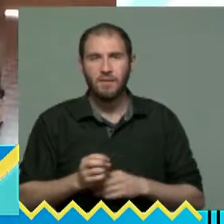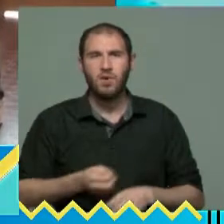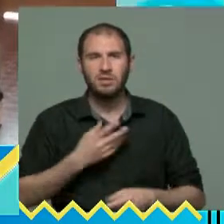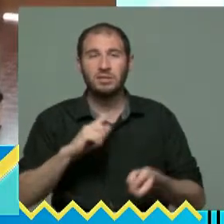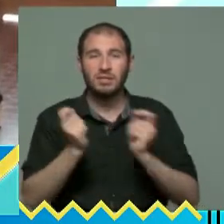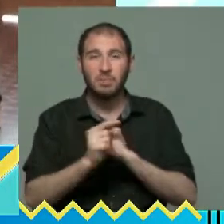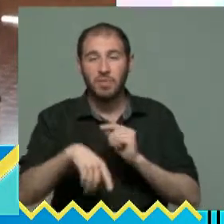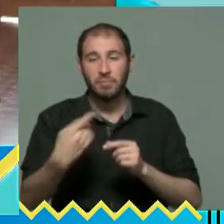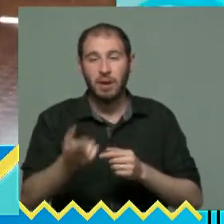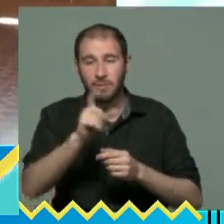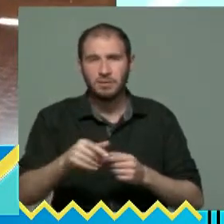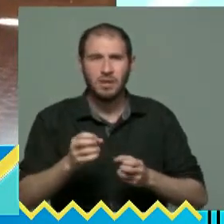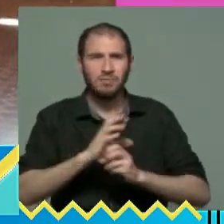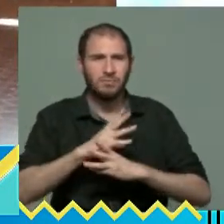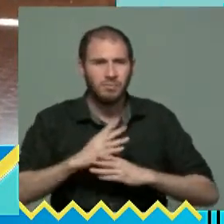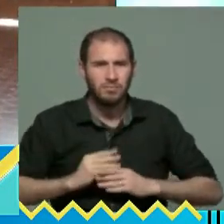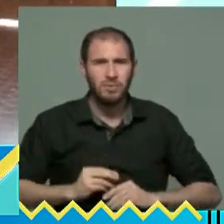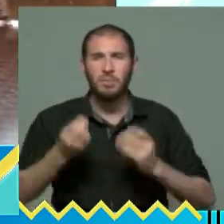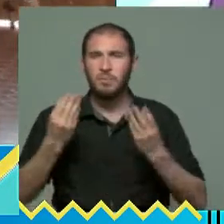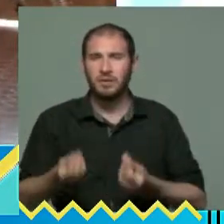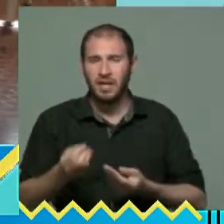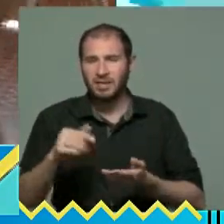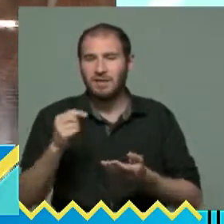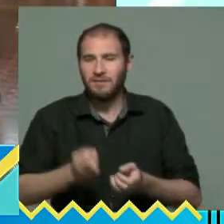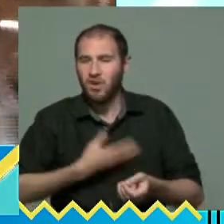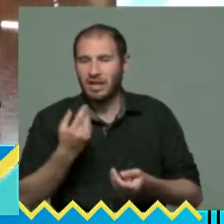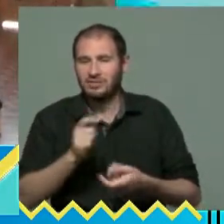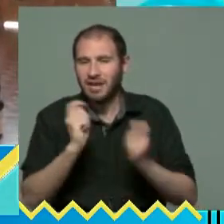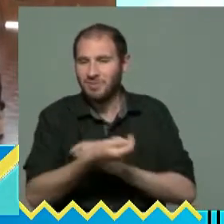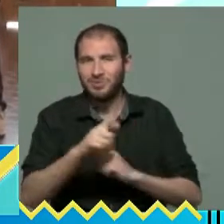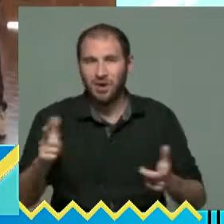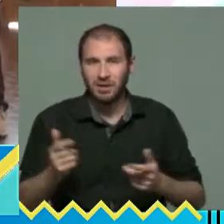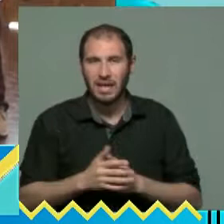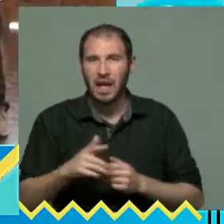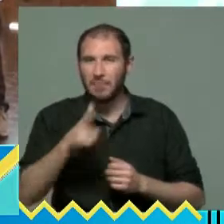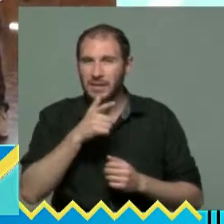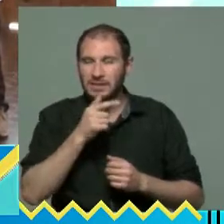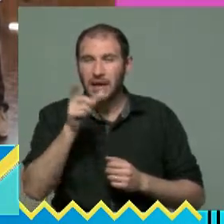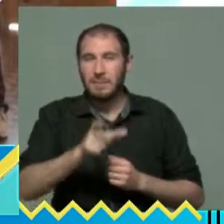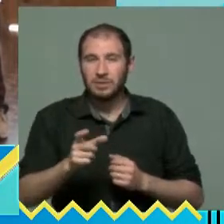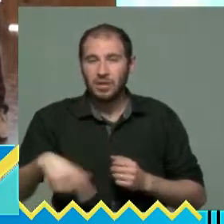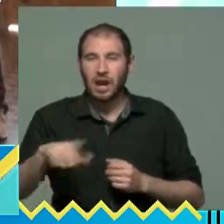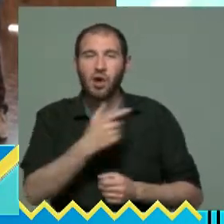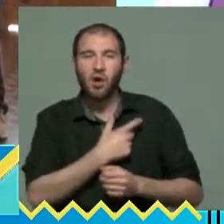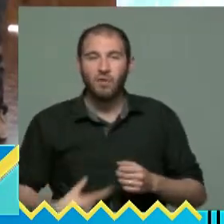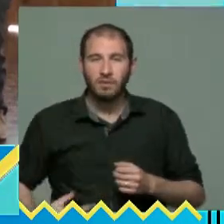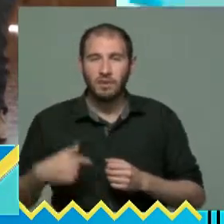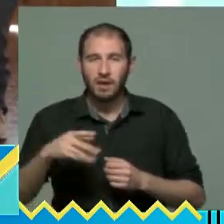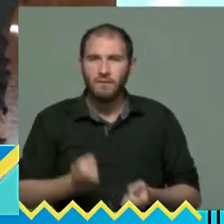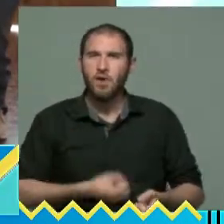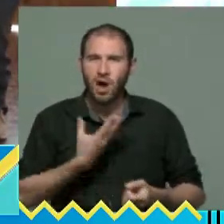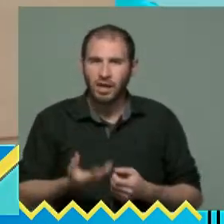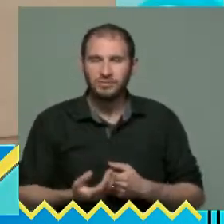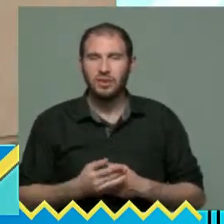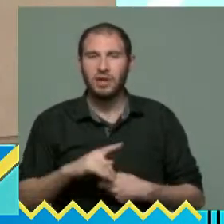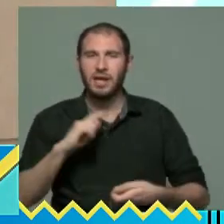cambio y luego la gente se desilusionó rápidamente porque no veía esa vocación de cambio y hoy creo que la gente está viendo un gobierno que tiene la vocación